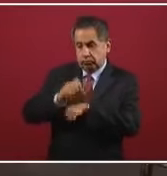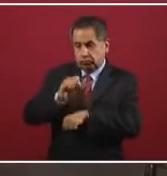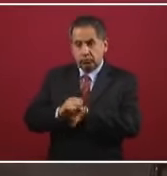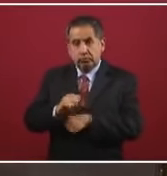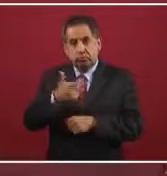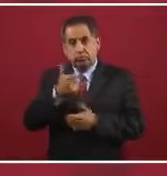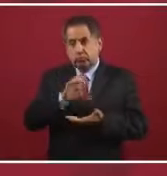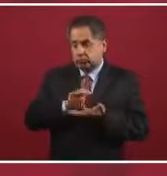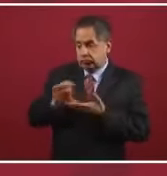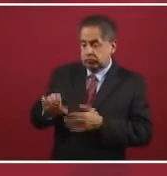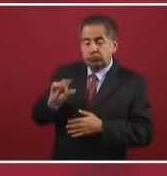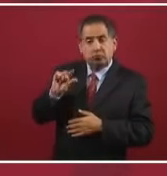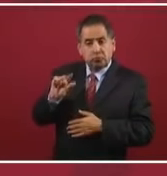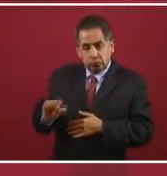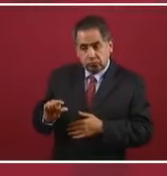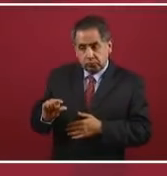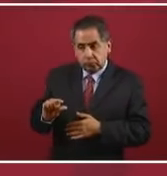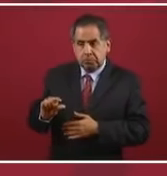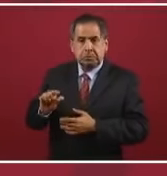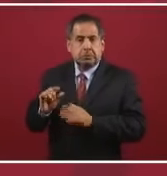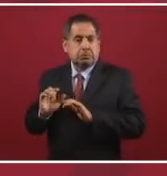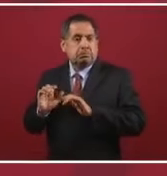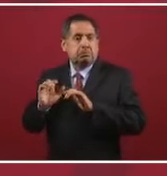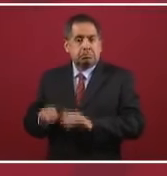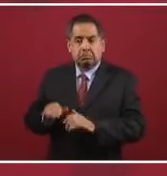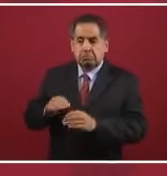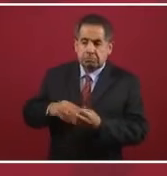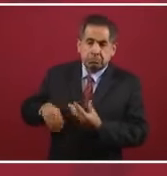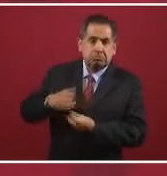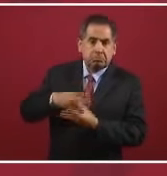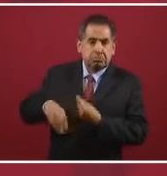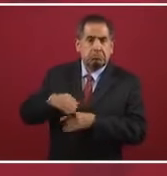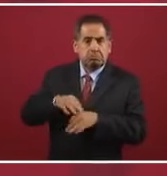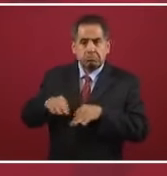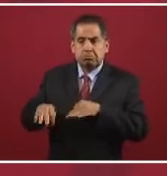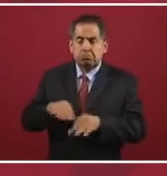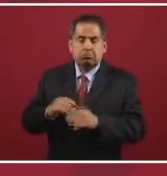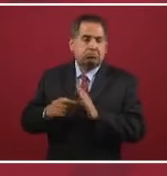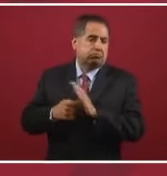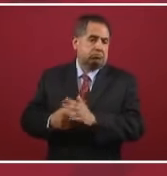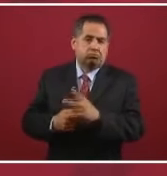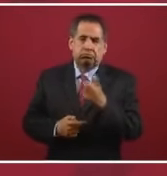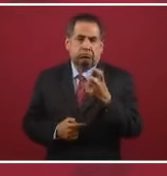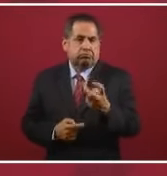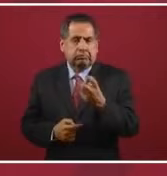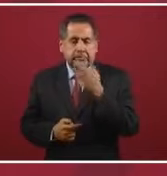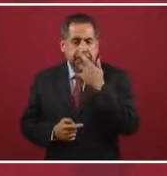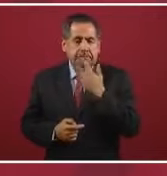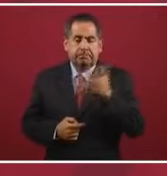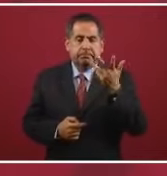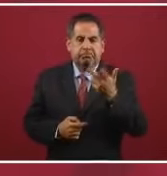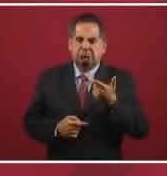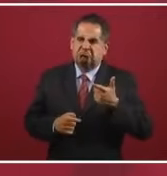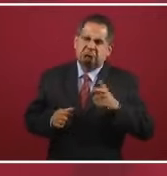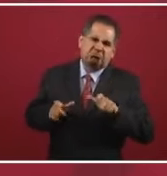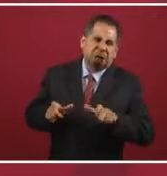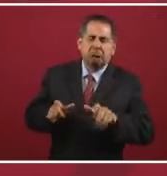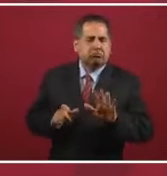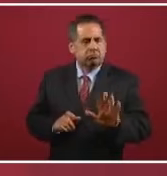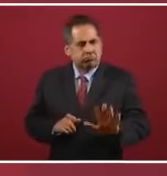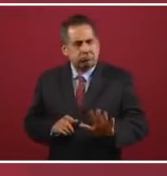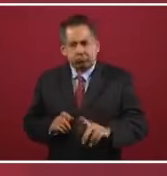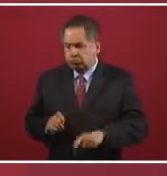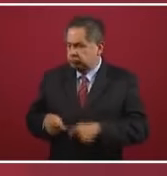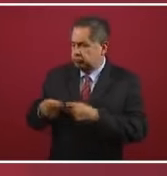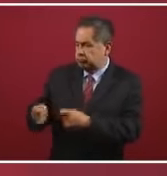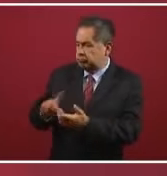dinero se podrían crear empleos en esos países y que eso es mucho mejor que cualquier otra política para hacer frente